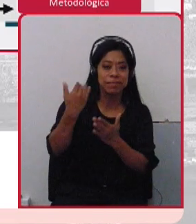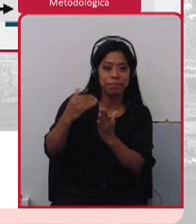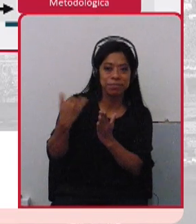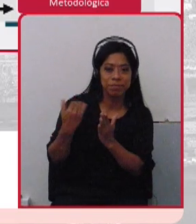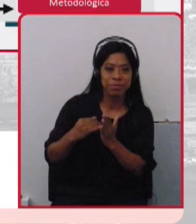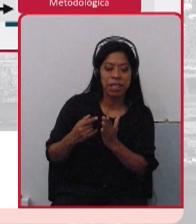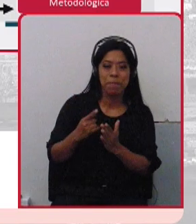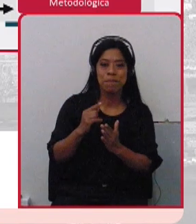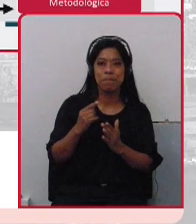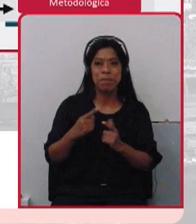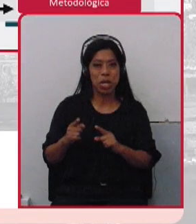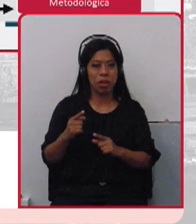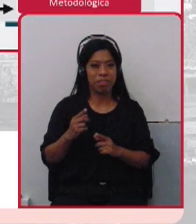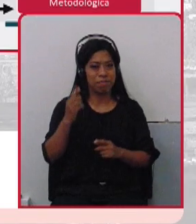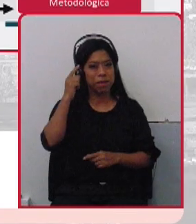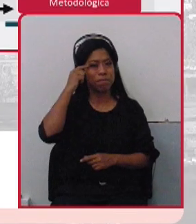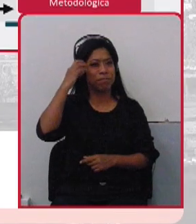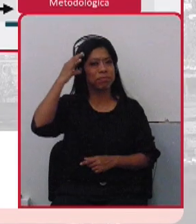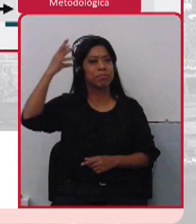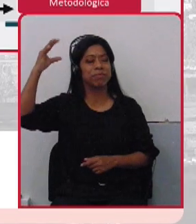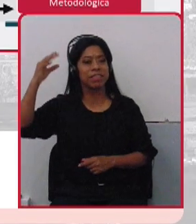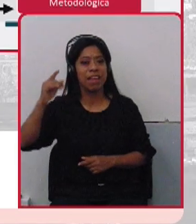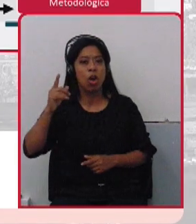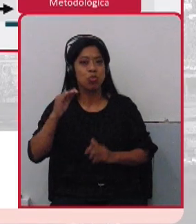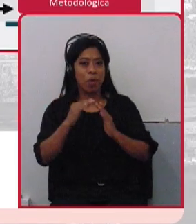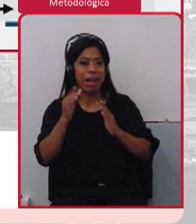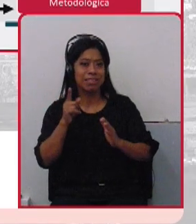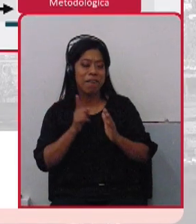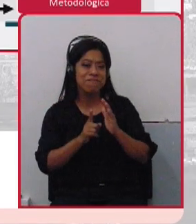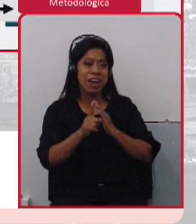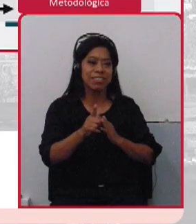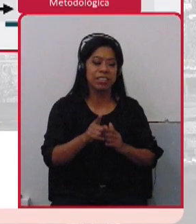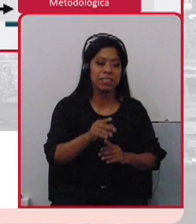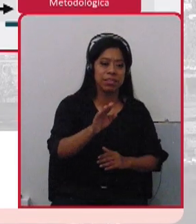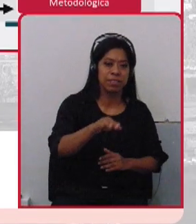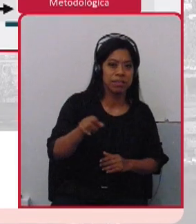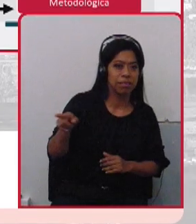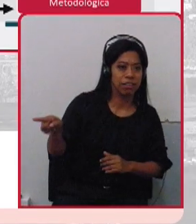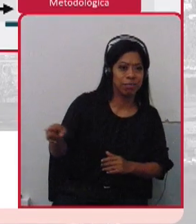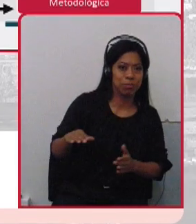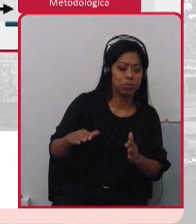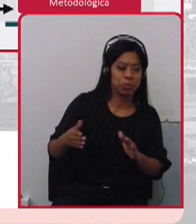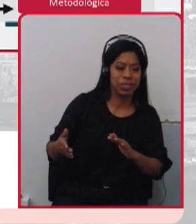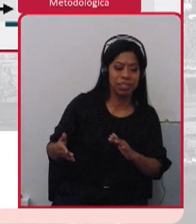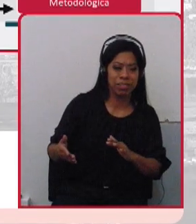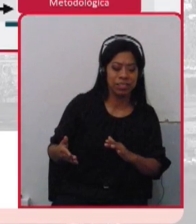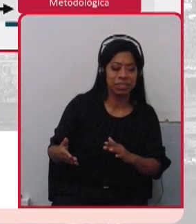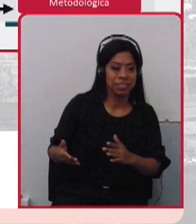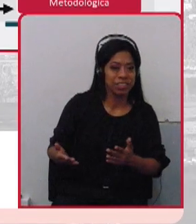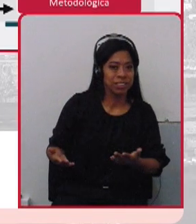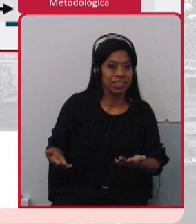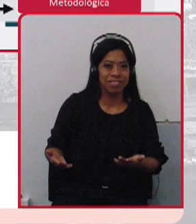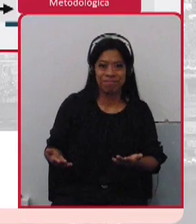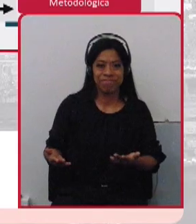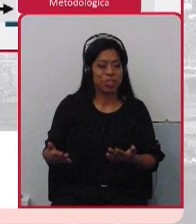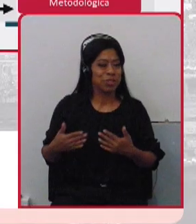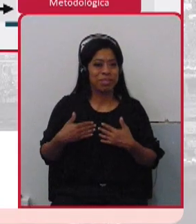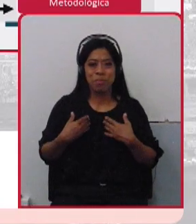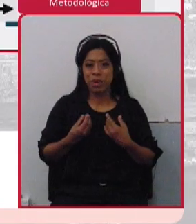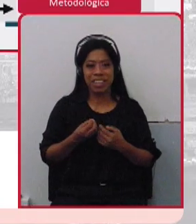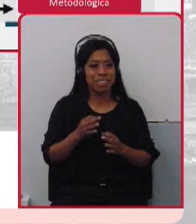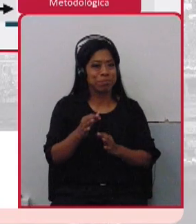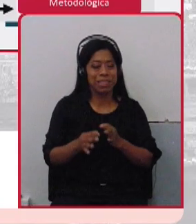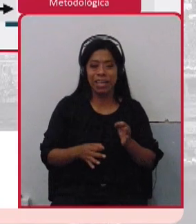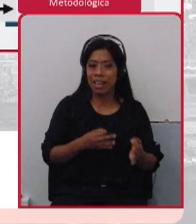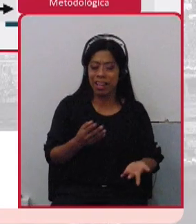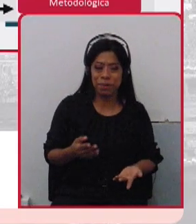tocar una puerta y decir, esa persona murió trabajando, realmente no tiene forma de justificar. Desde